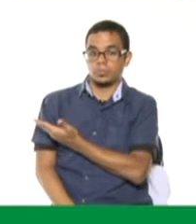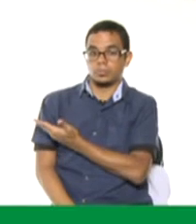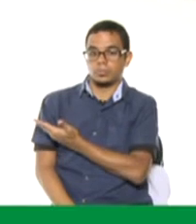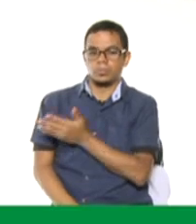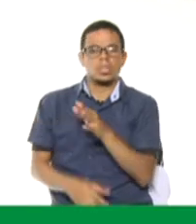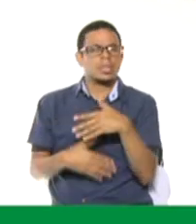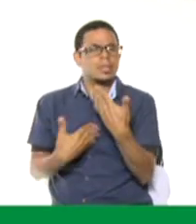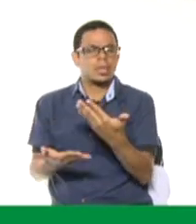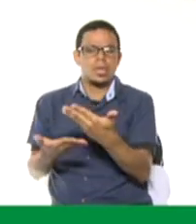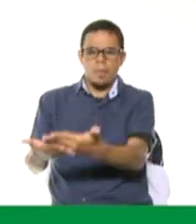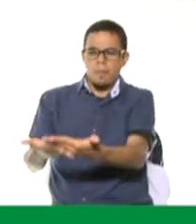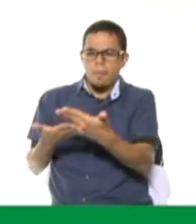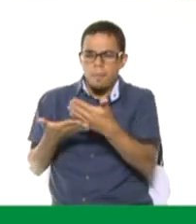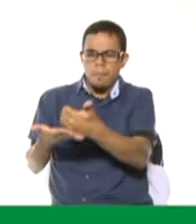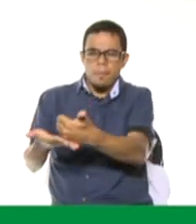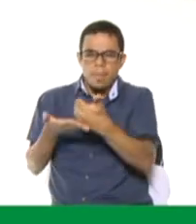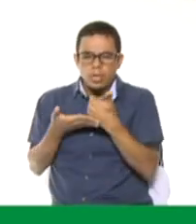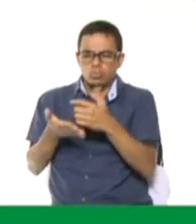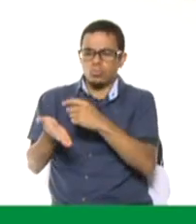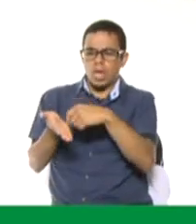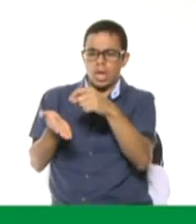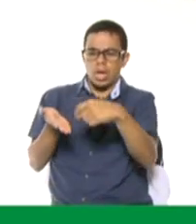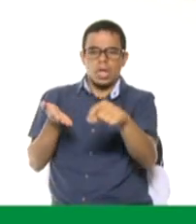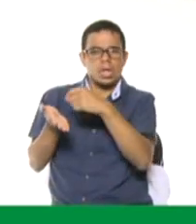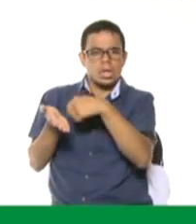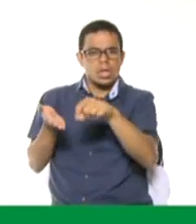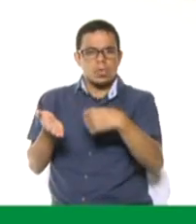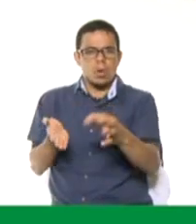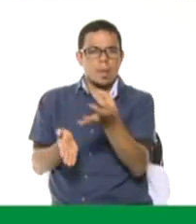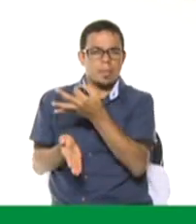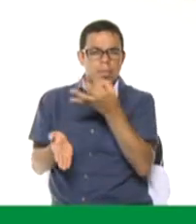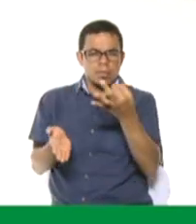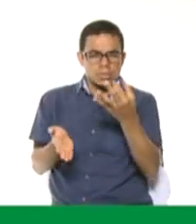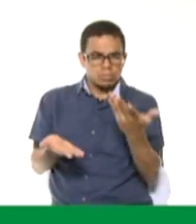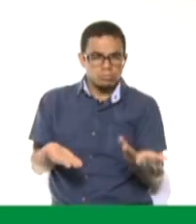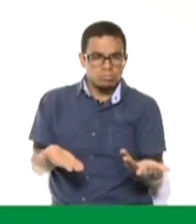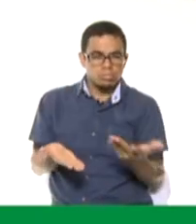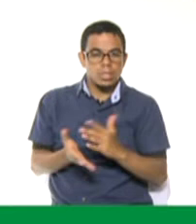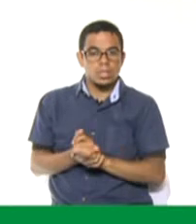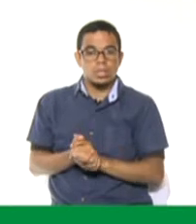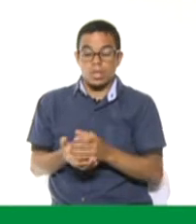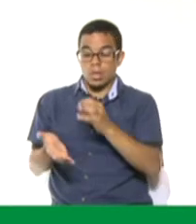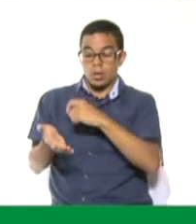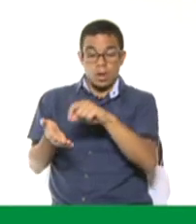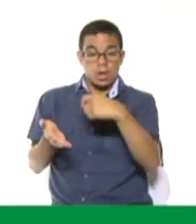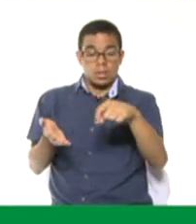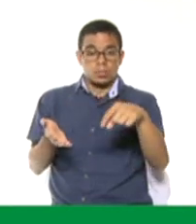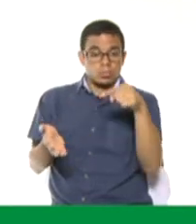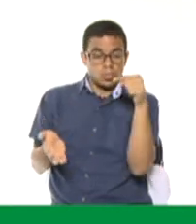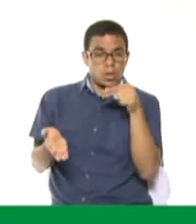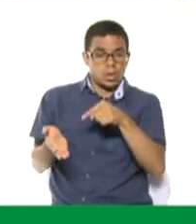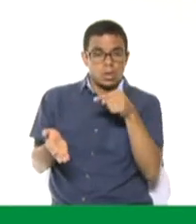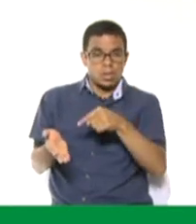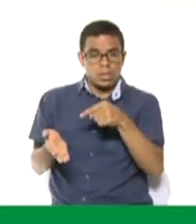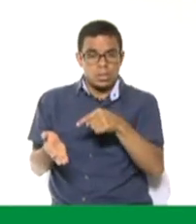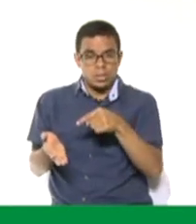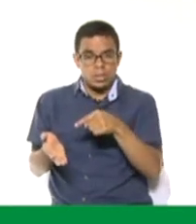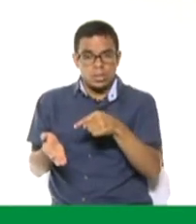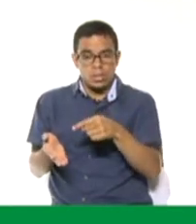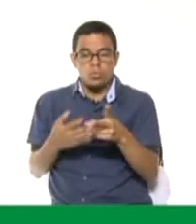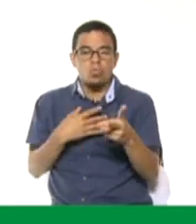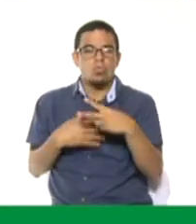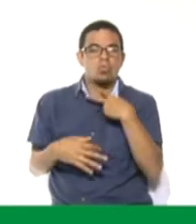de qué beneficios tiene la escritura, podemos referir entonces que a través de la escritura nosotros vamos a ampliar